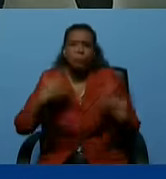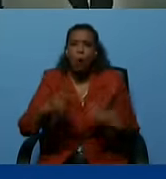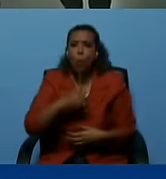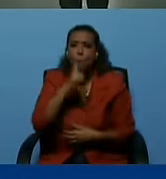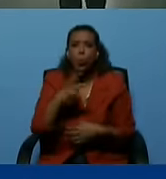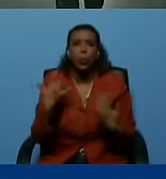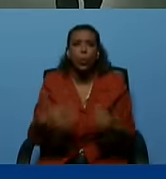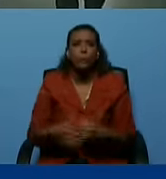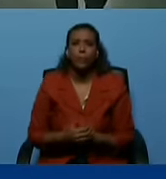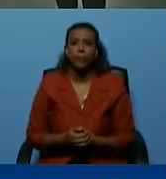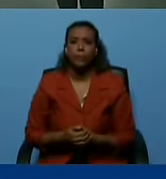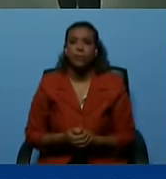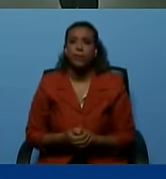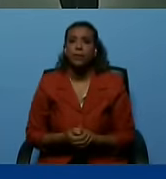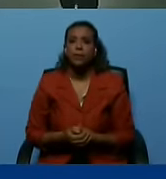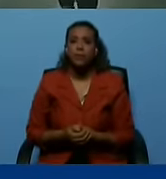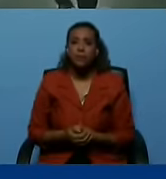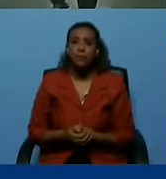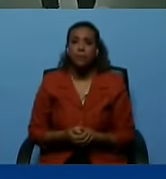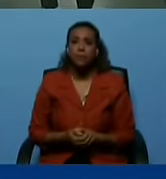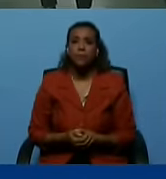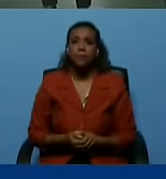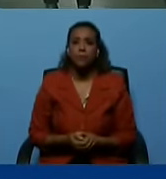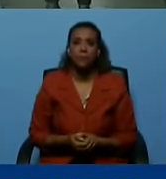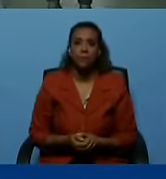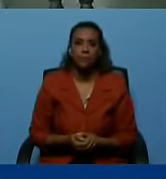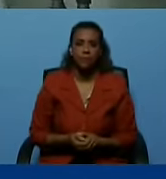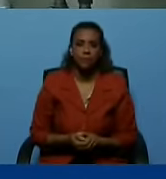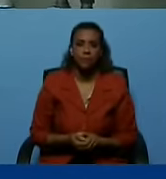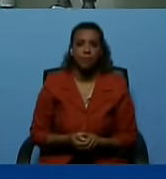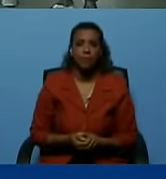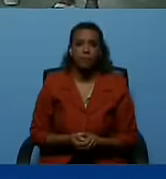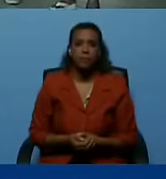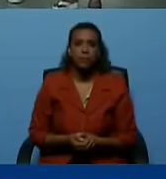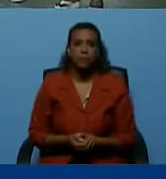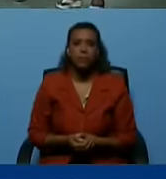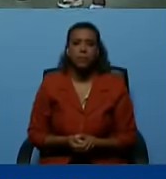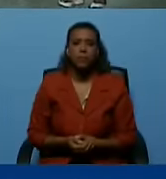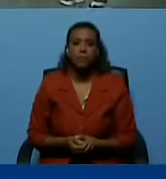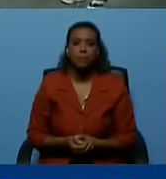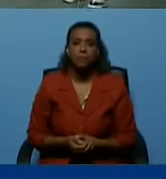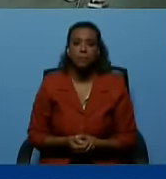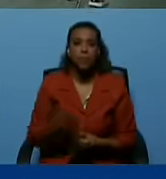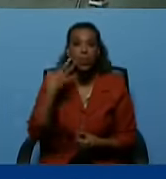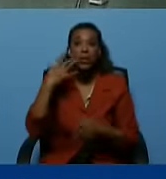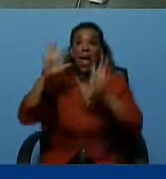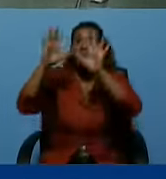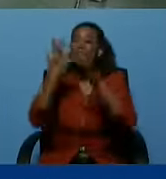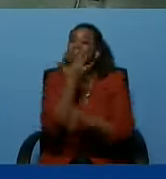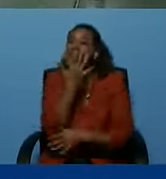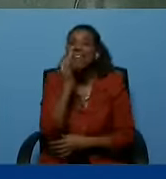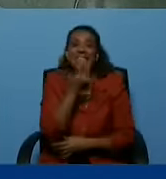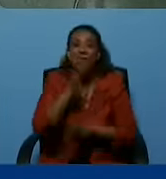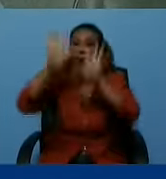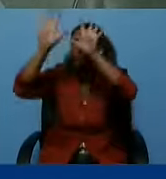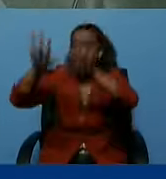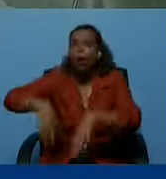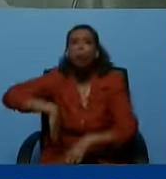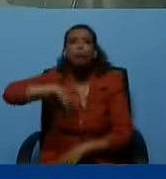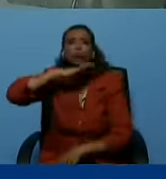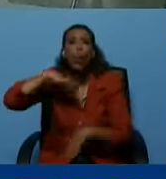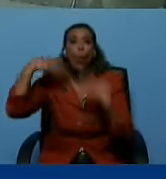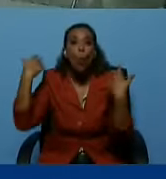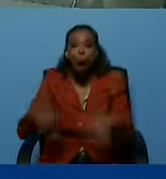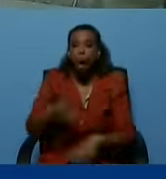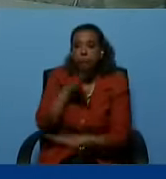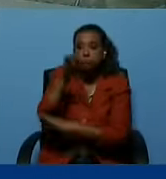revolución bolivariana. Bueno, presidente, mire, aquí lo que usted ve aquí, esto era es puro vidrio. Todo eso estaba full de mercancía. Esa noche cuando llegamos